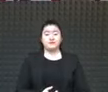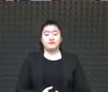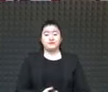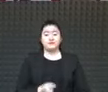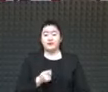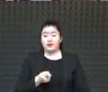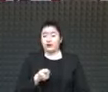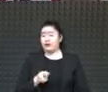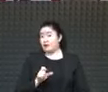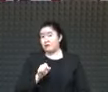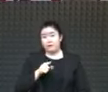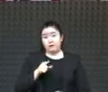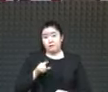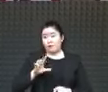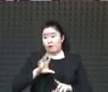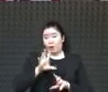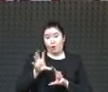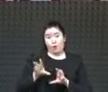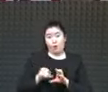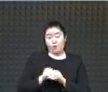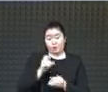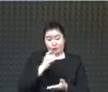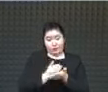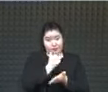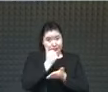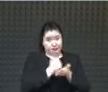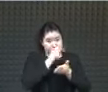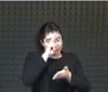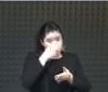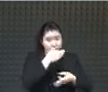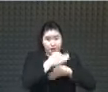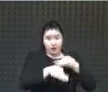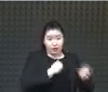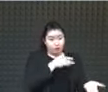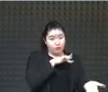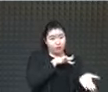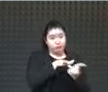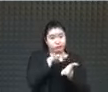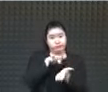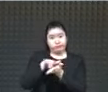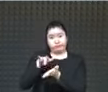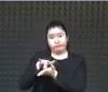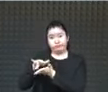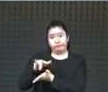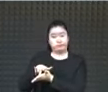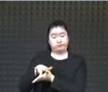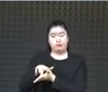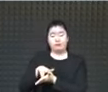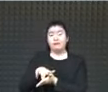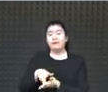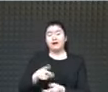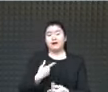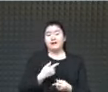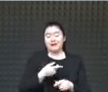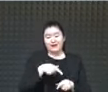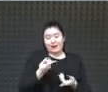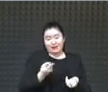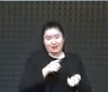beca universal que solo existe en la Ciudad de México para todos los niños y niñas de educación